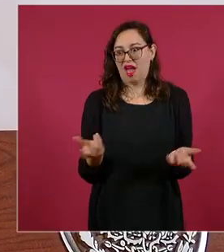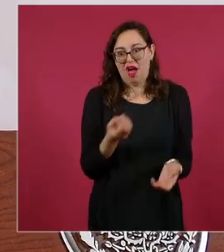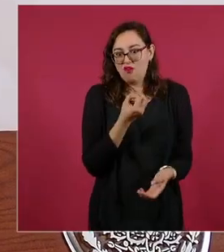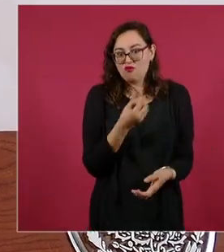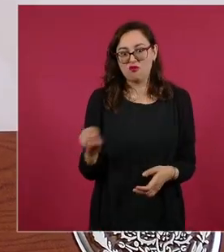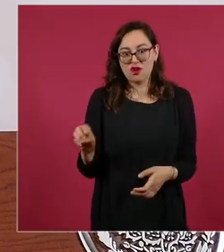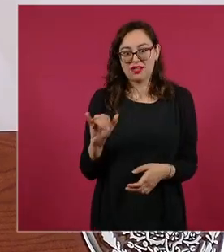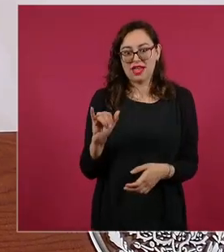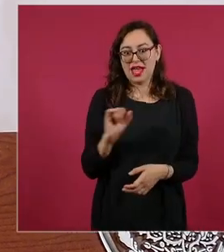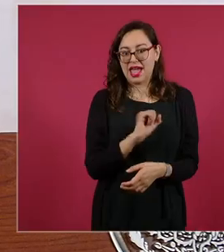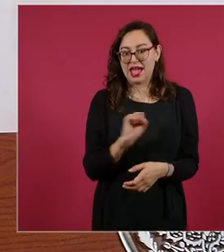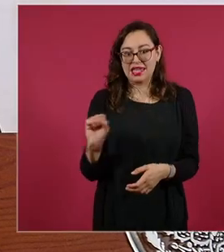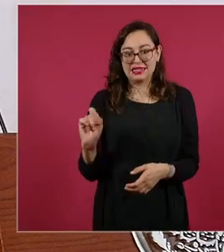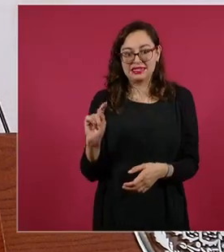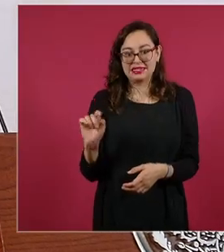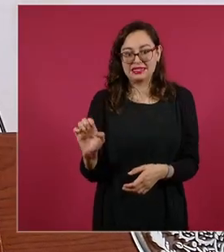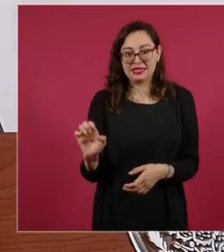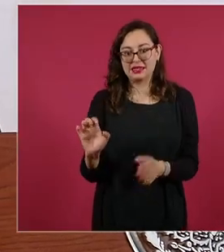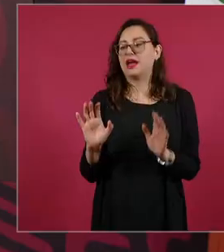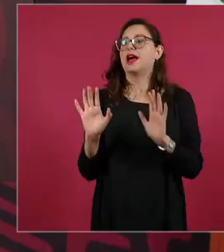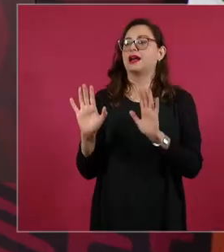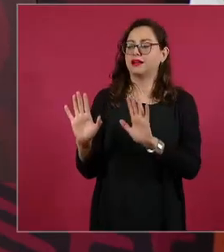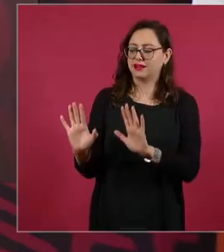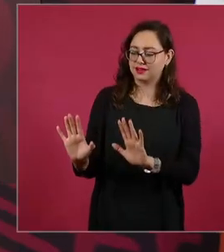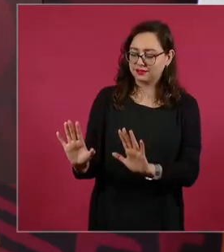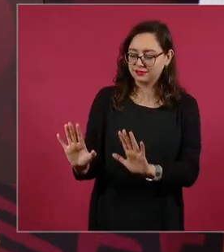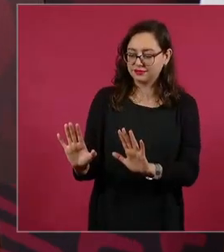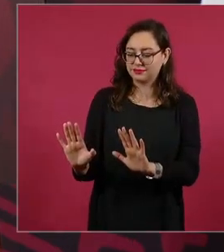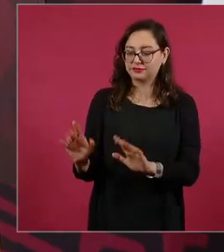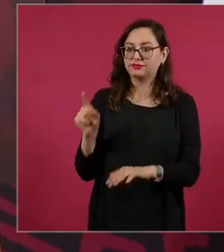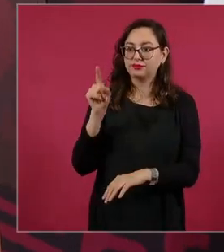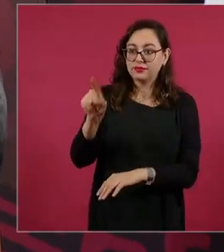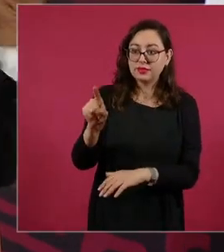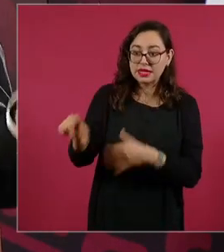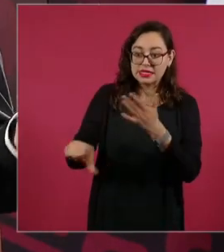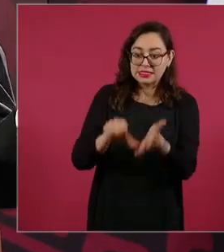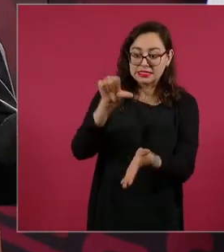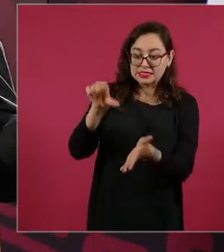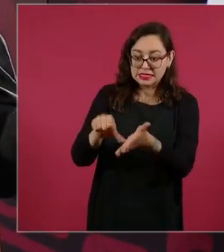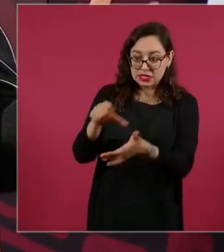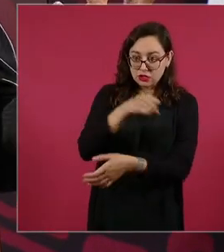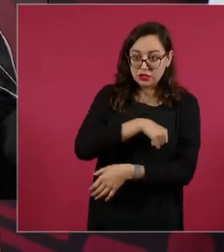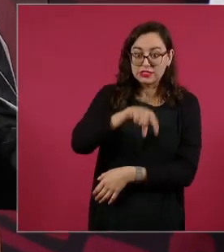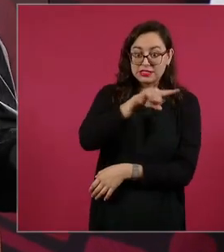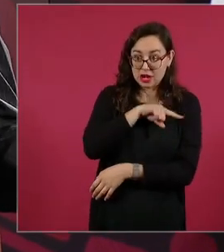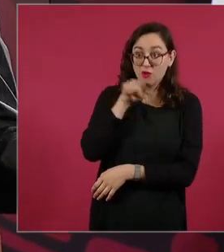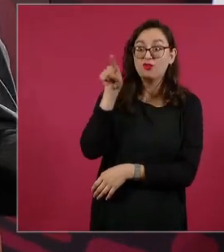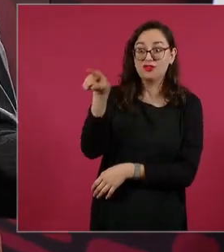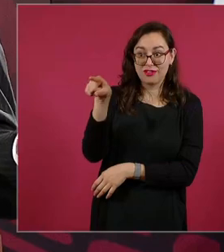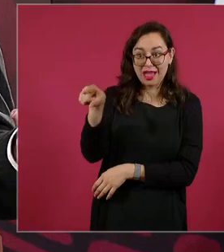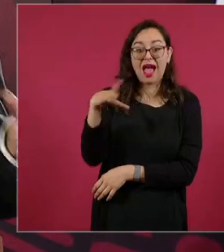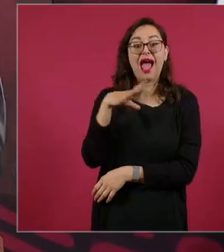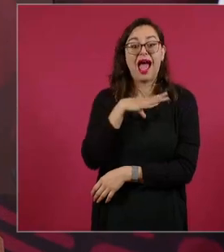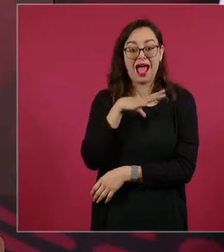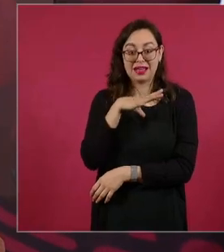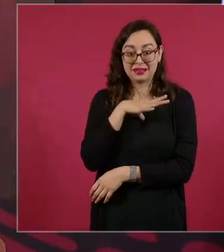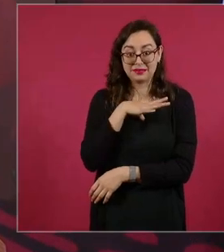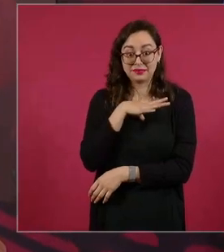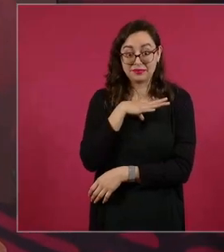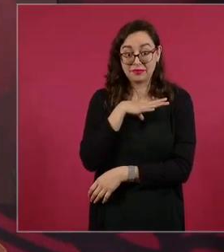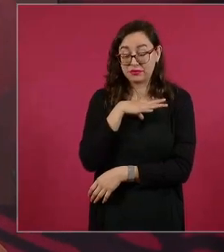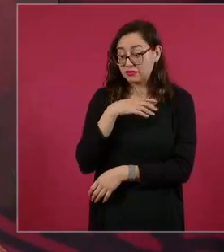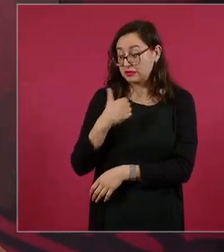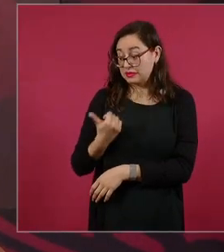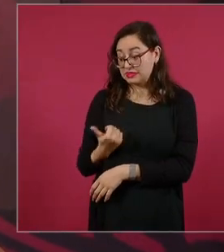entonces el maestro que es un derechohabiente de el Issste va a poder